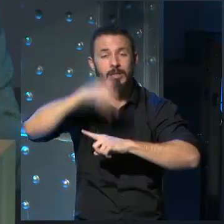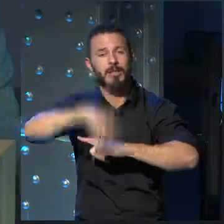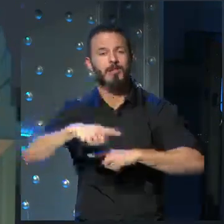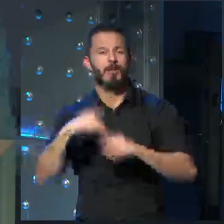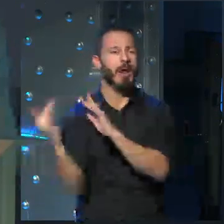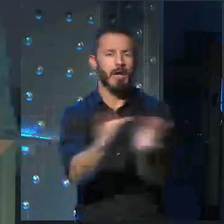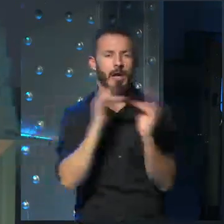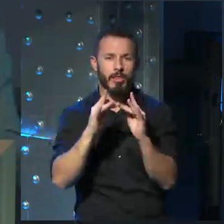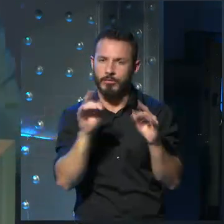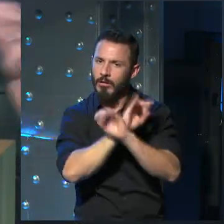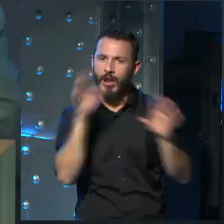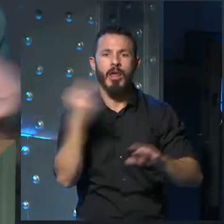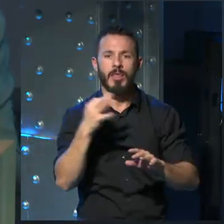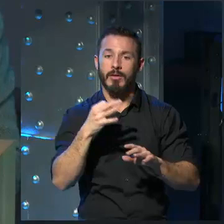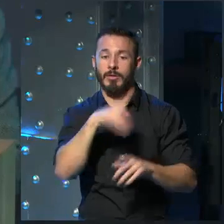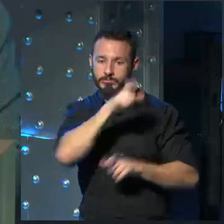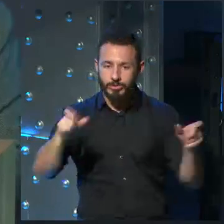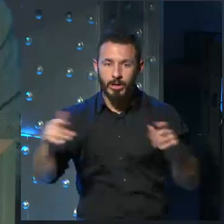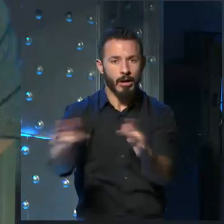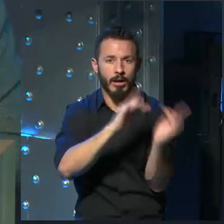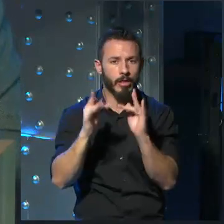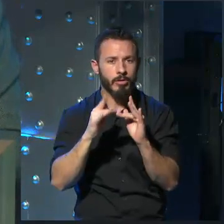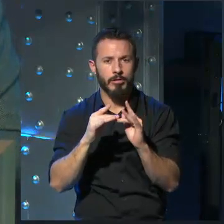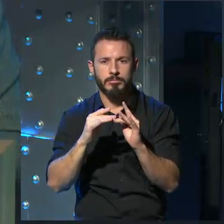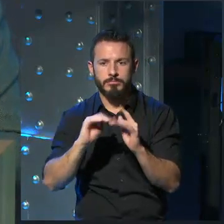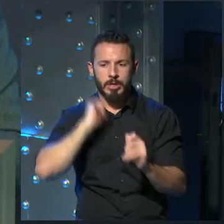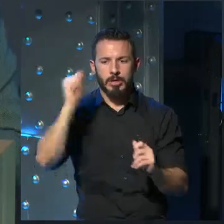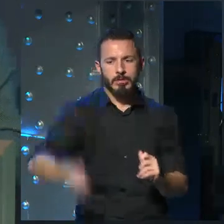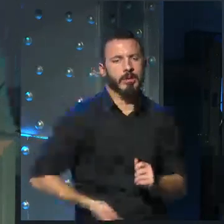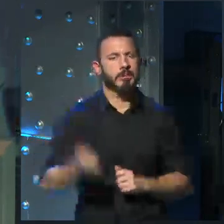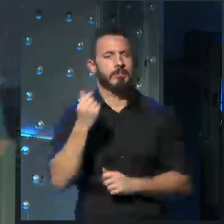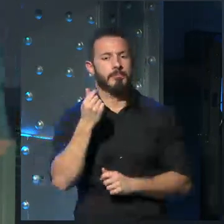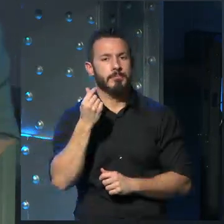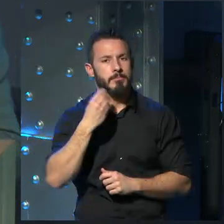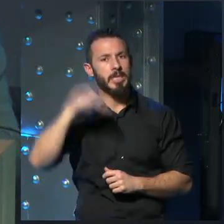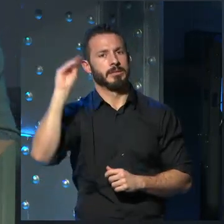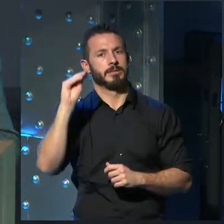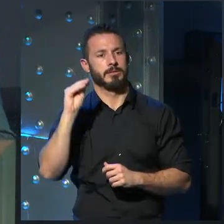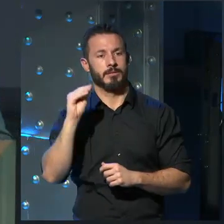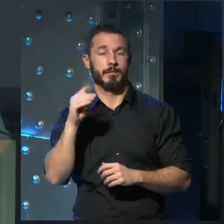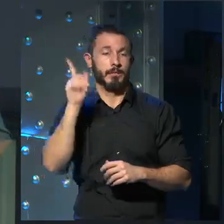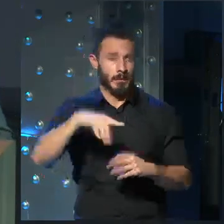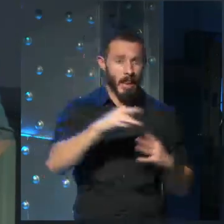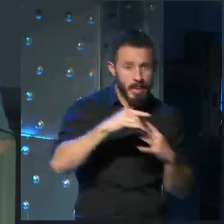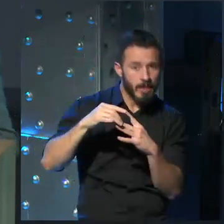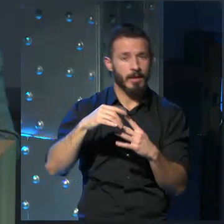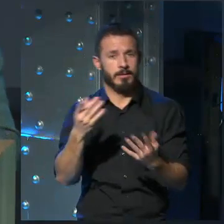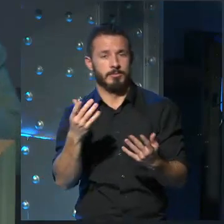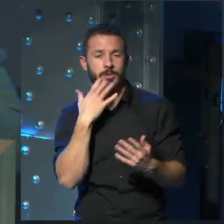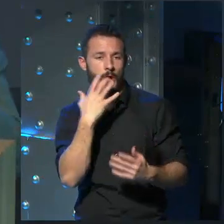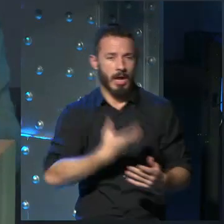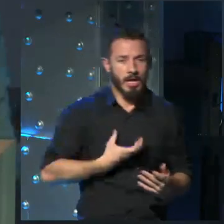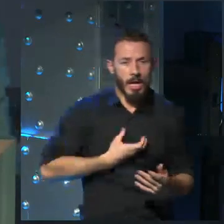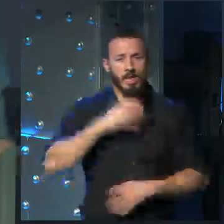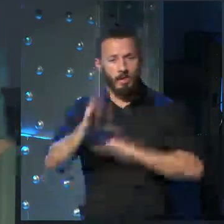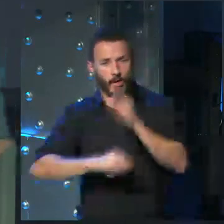clara que se enriquece entre las personas y los líderes, en este caso los alcaldes, las organizaciones, que